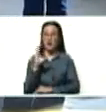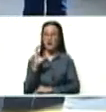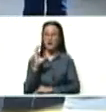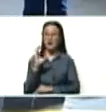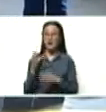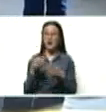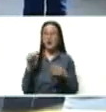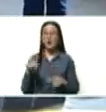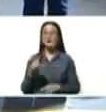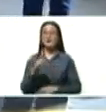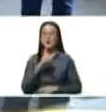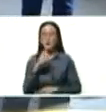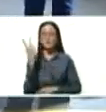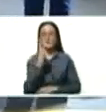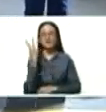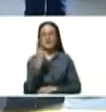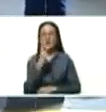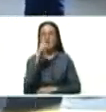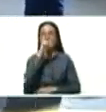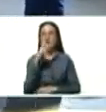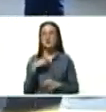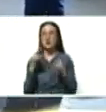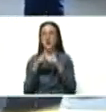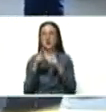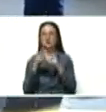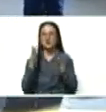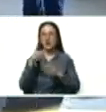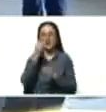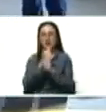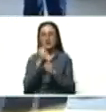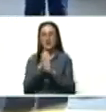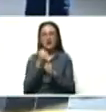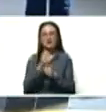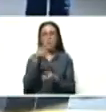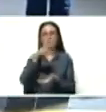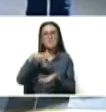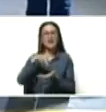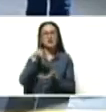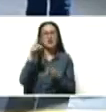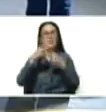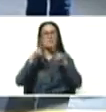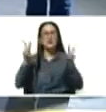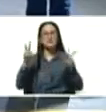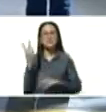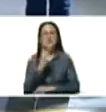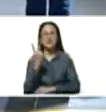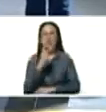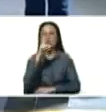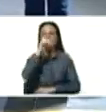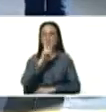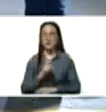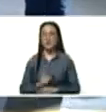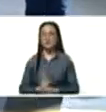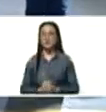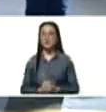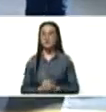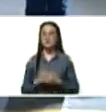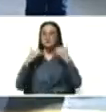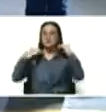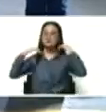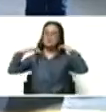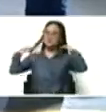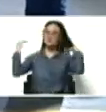Hoy cumplimos 22 años que lo conocí allá trabajando en Patio La Paz, 22 años. Ah,